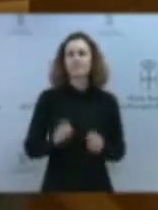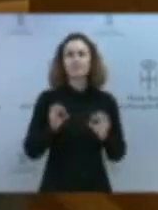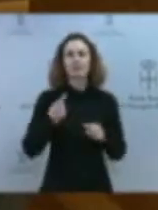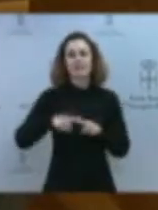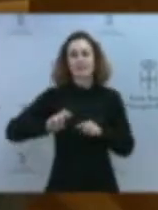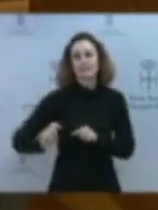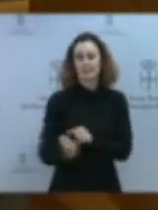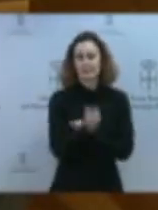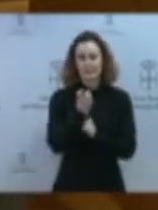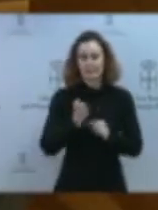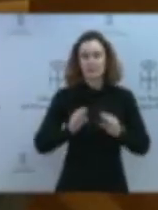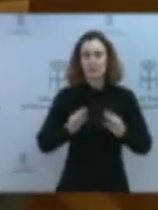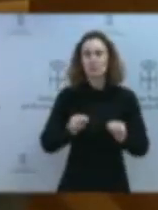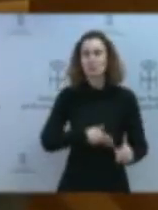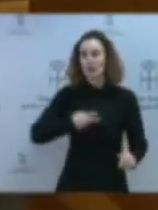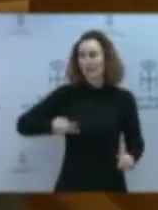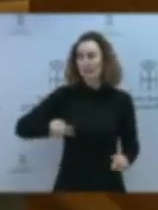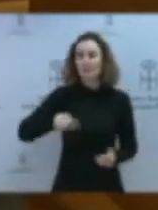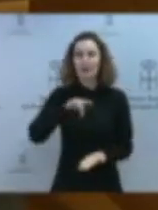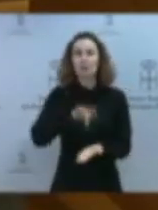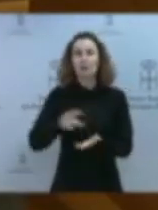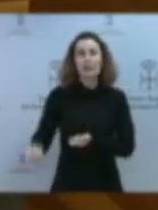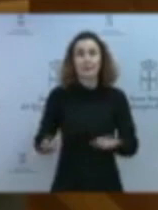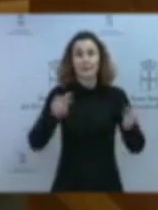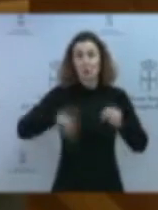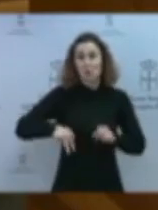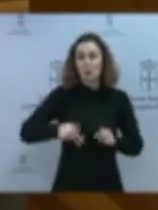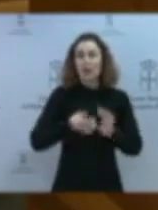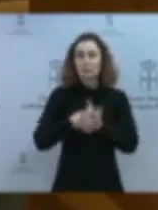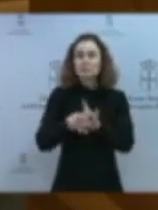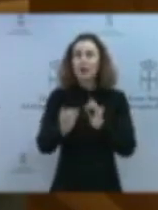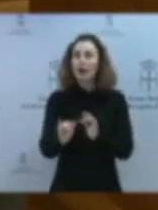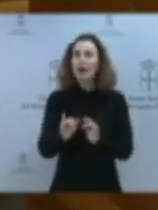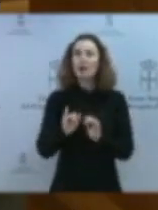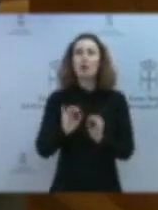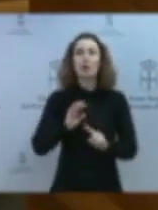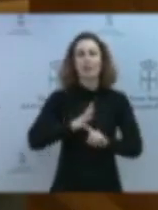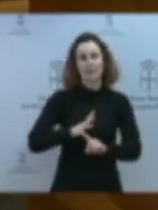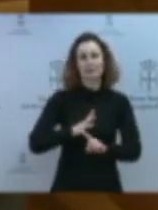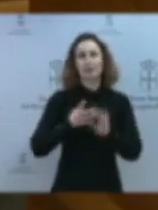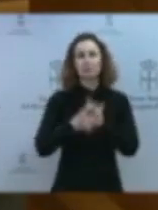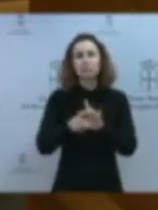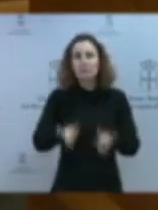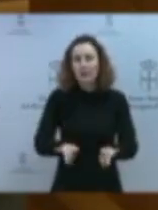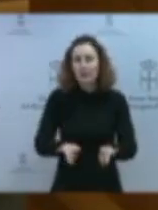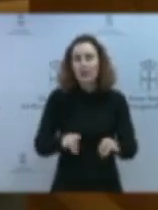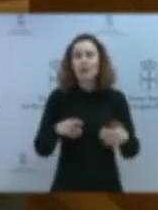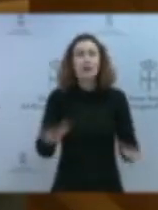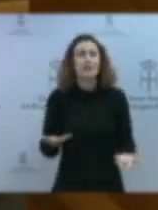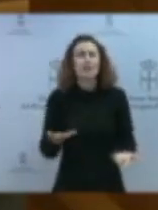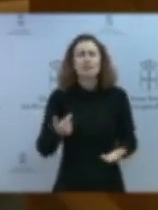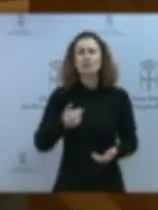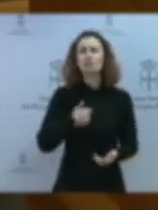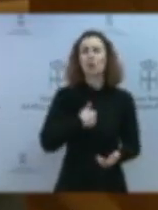Cantabria en ningún momento, siguieron ligados, son Castilla-La Mancha, siguieron ligados al territorio. Por tanto, yo ahí creo que lo que hay que decir es